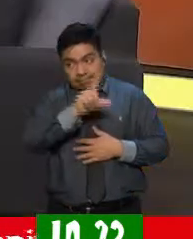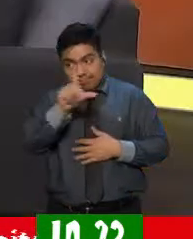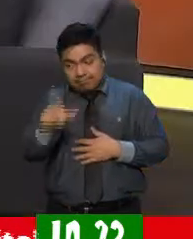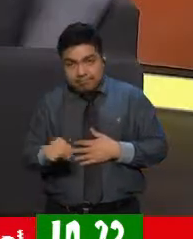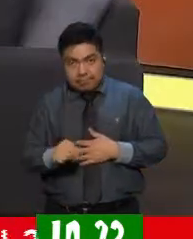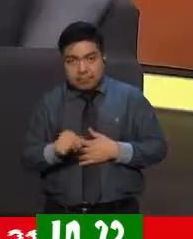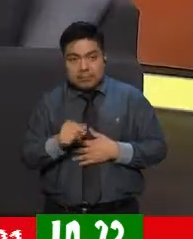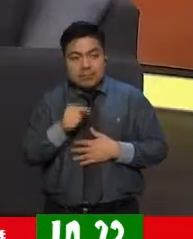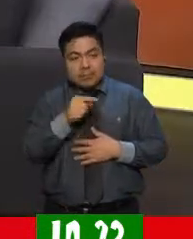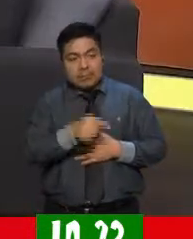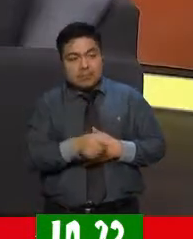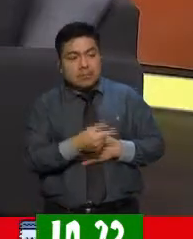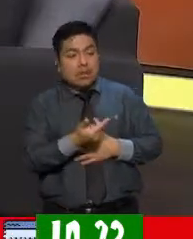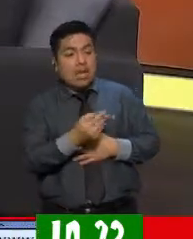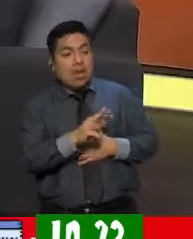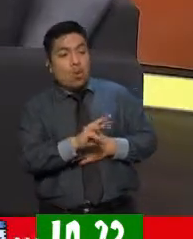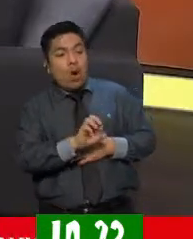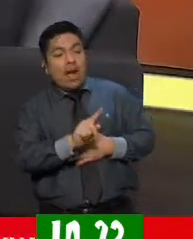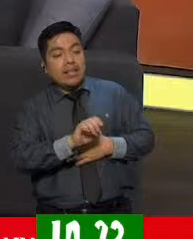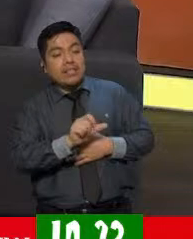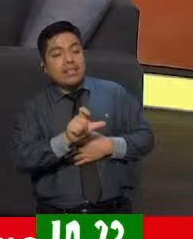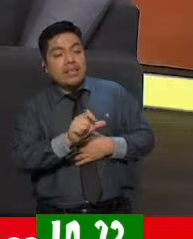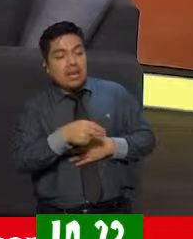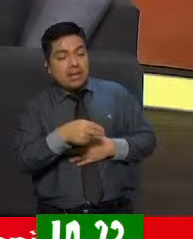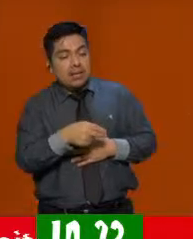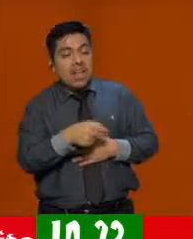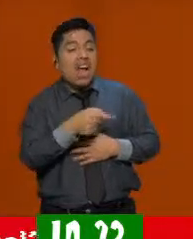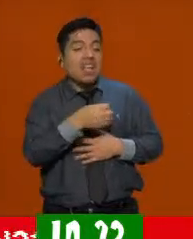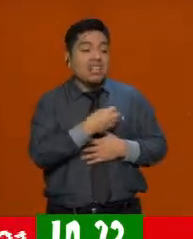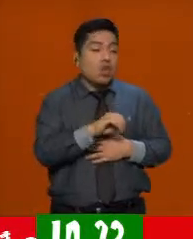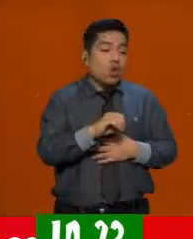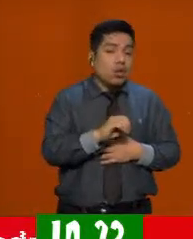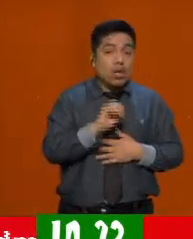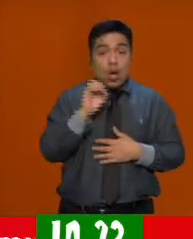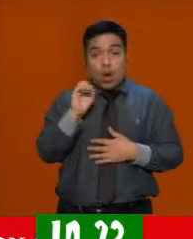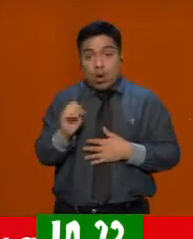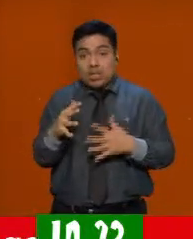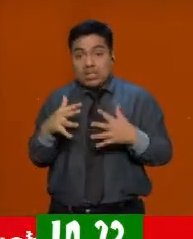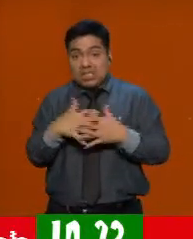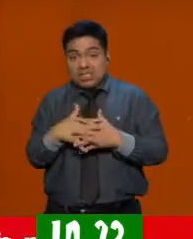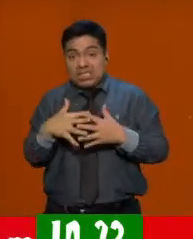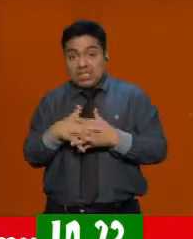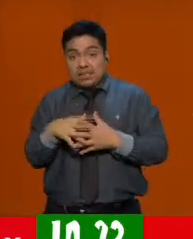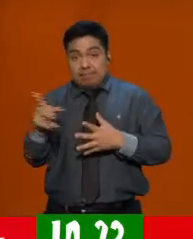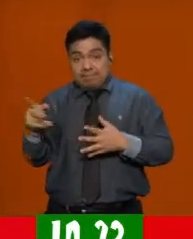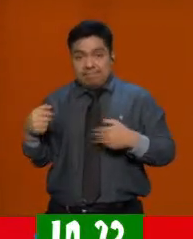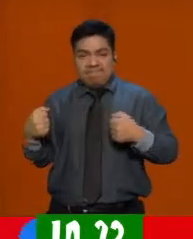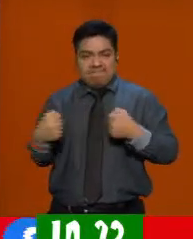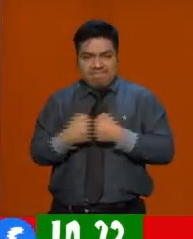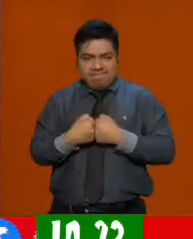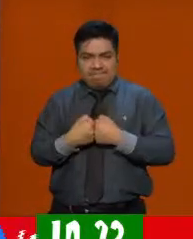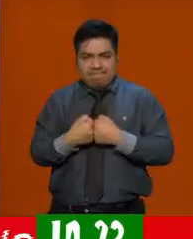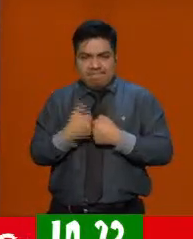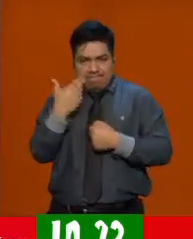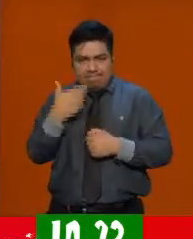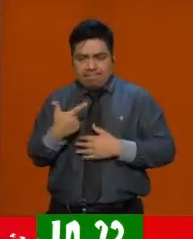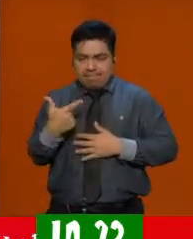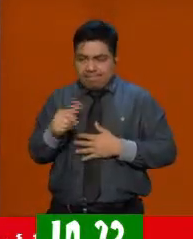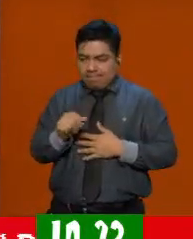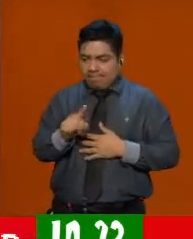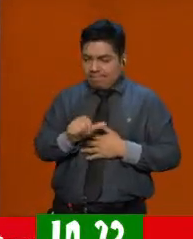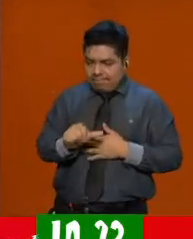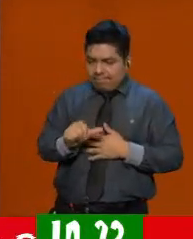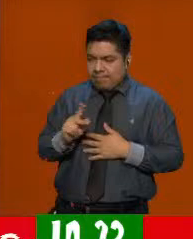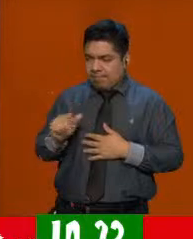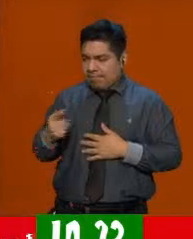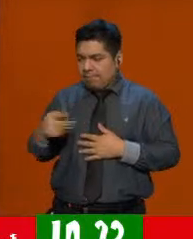porque le dijiste whitexican, ay, es discurso de odio, ¿no? O ahora con la guerra en contra de Palestina y de Gaza,